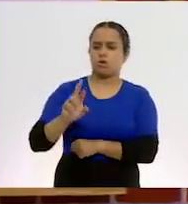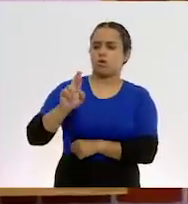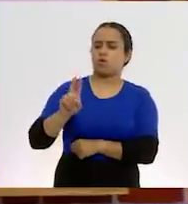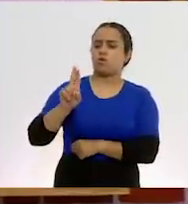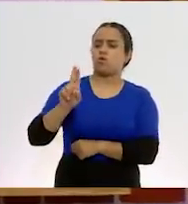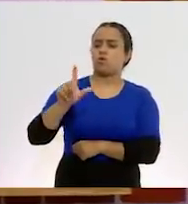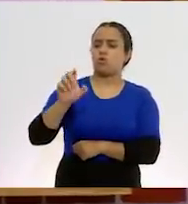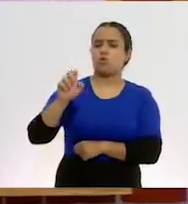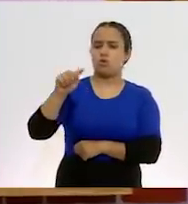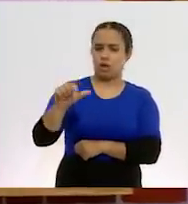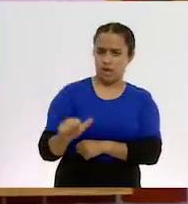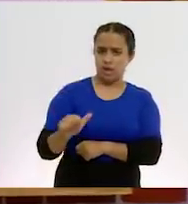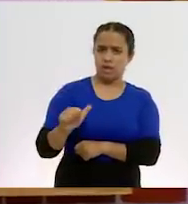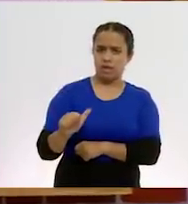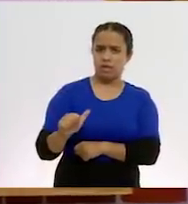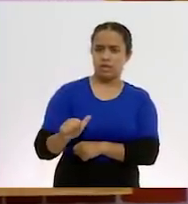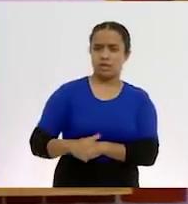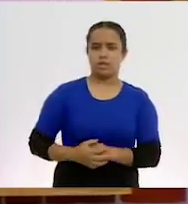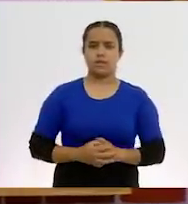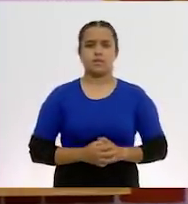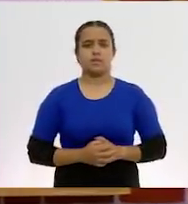ruleta